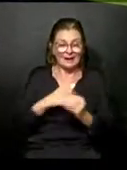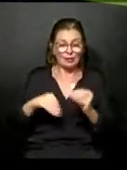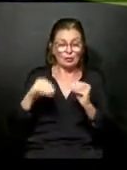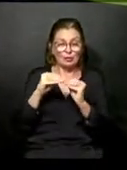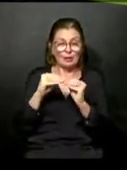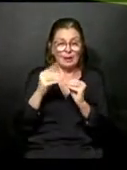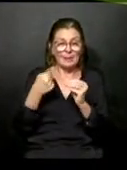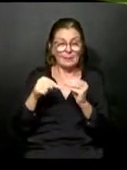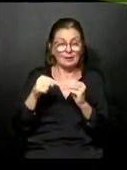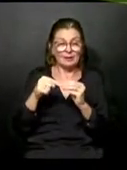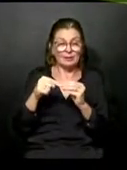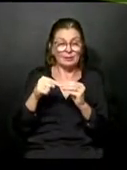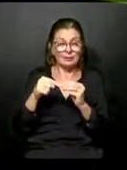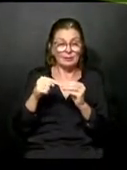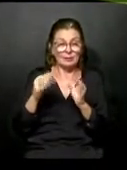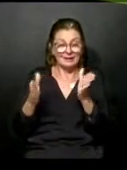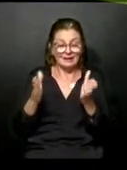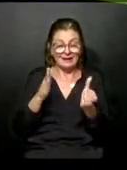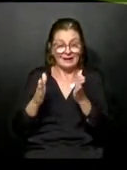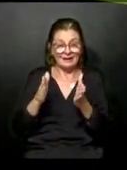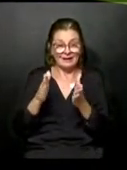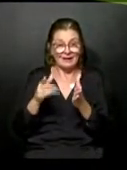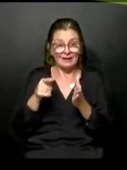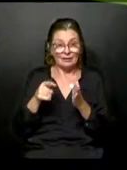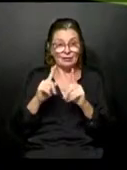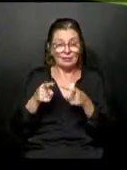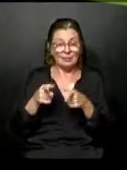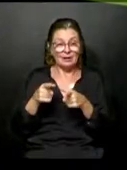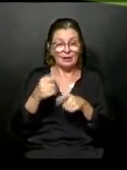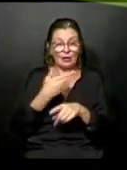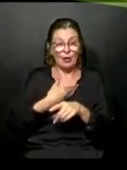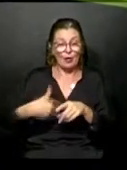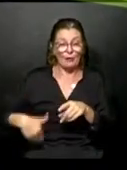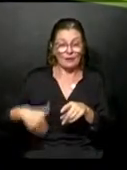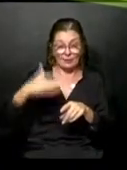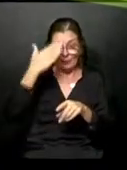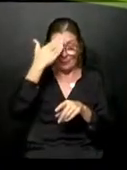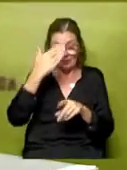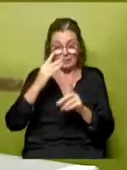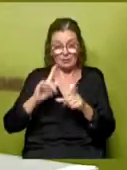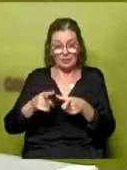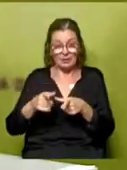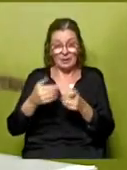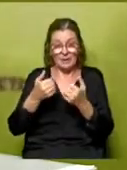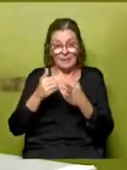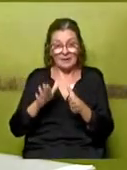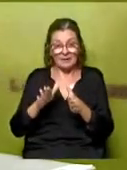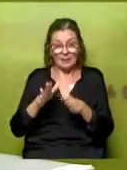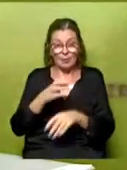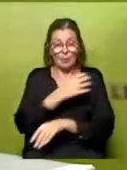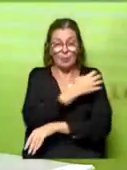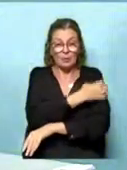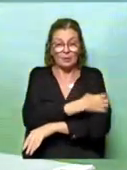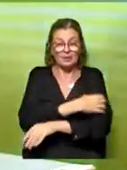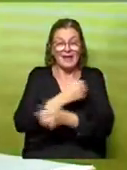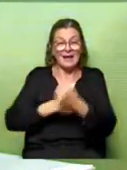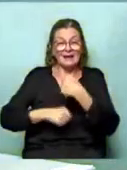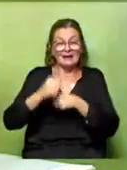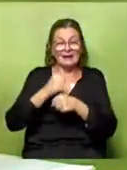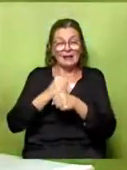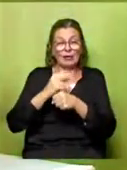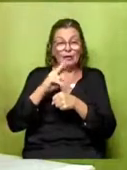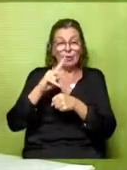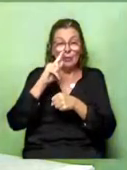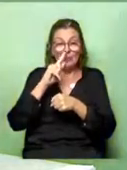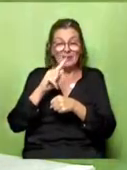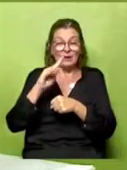la pobreza, el ratio, y eso nos pasó también en los gobiernos del Frente Amplio, que comenzamos con una pobreza en el año